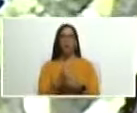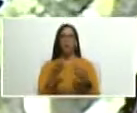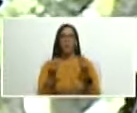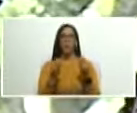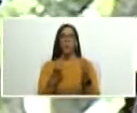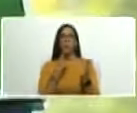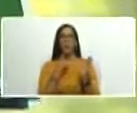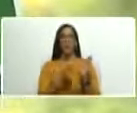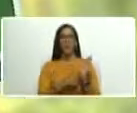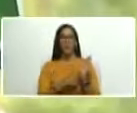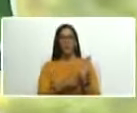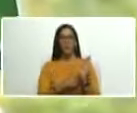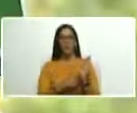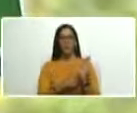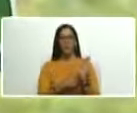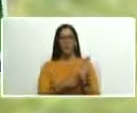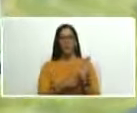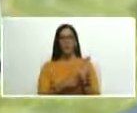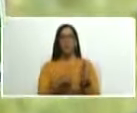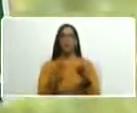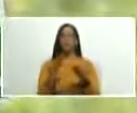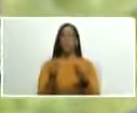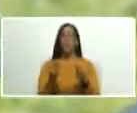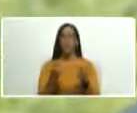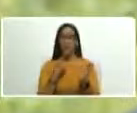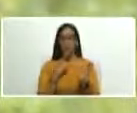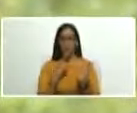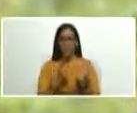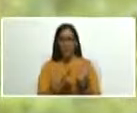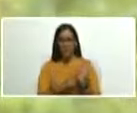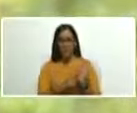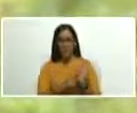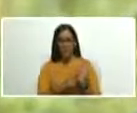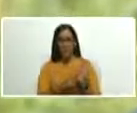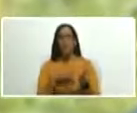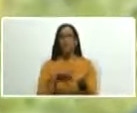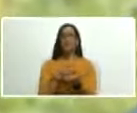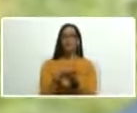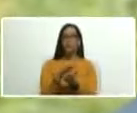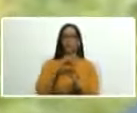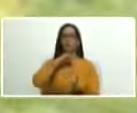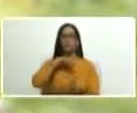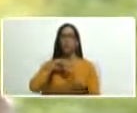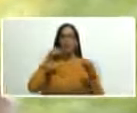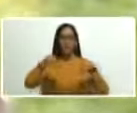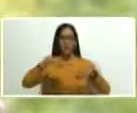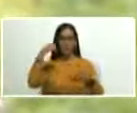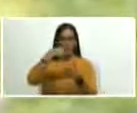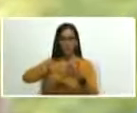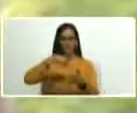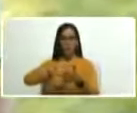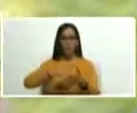completo, muy completo, sobre la historia de esta lucha.